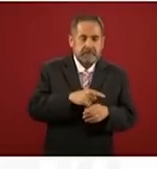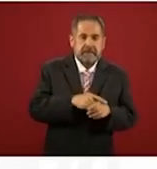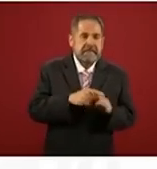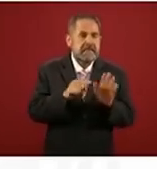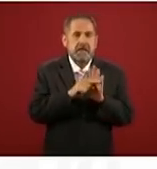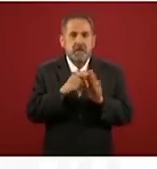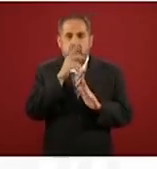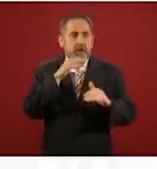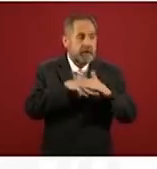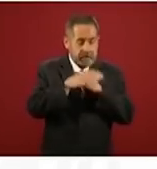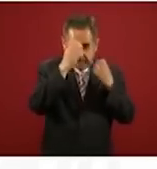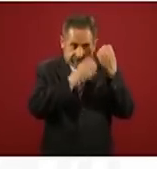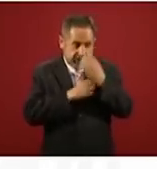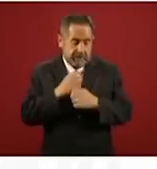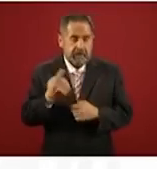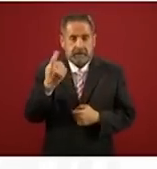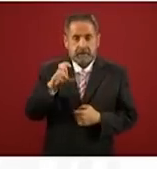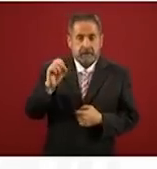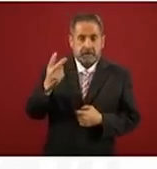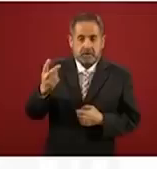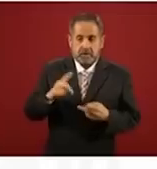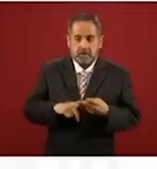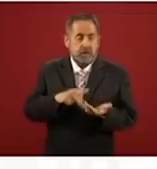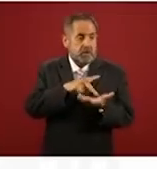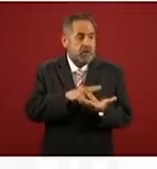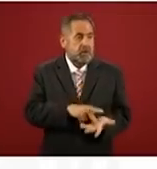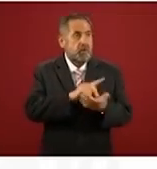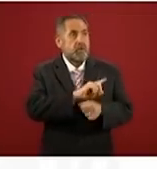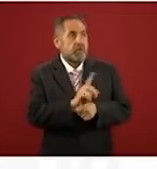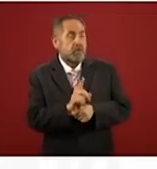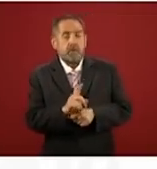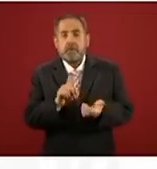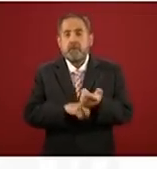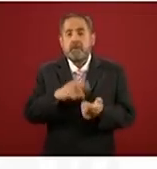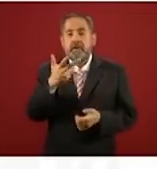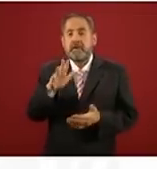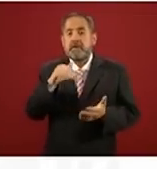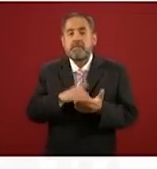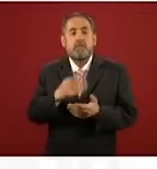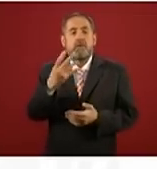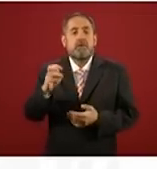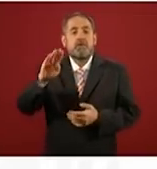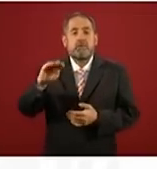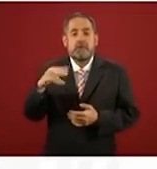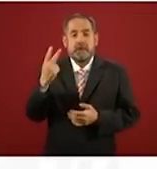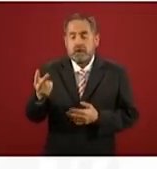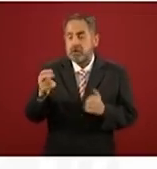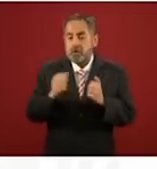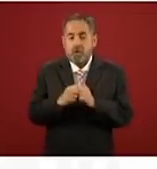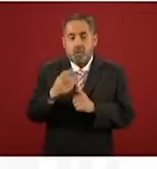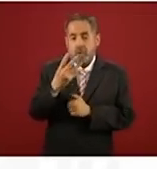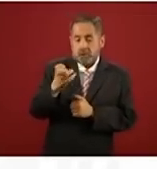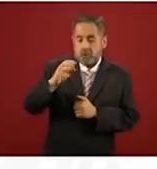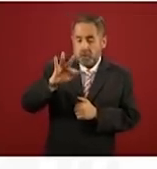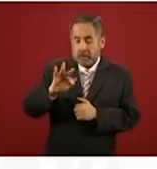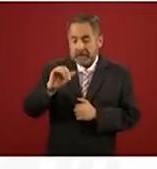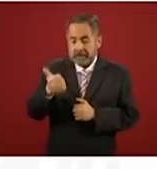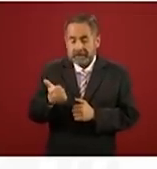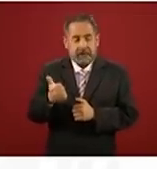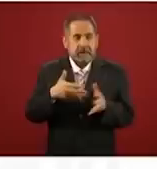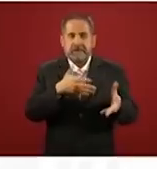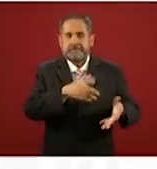verificación 102 básculas verificadas 10 mil 492 con 446